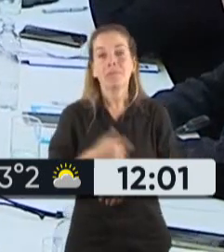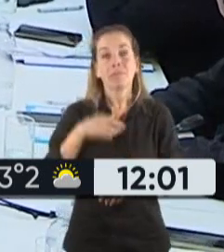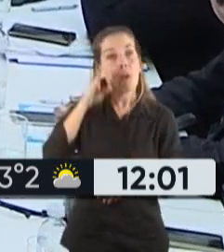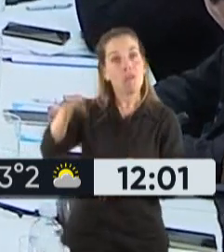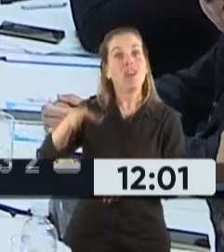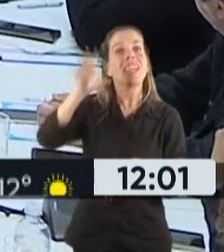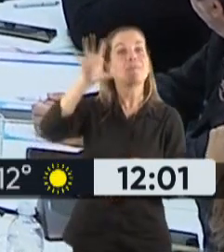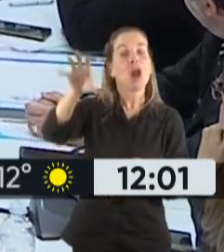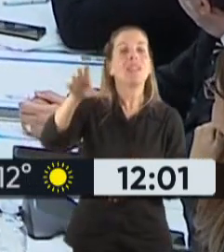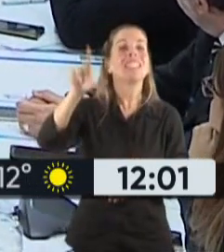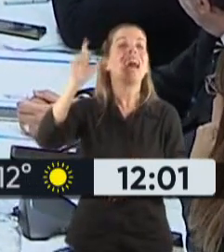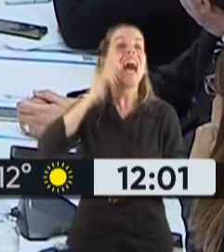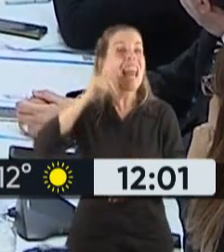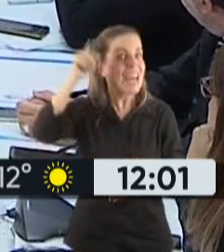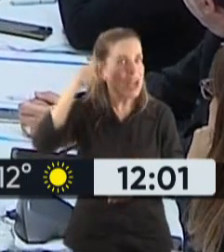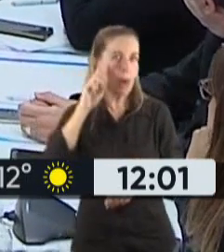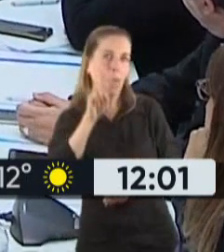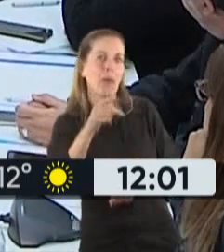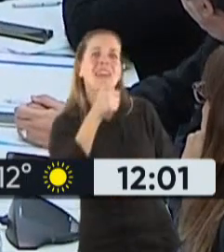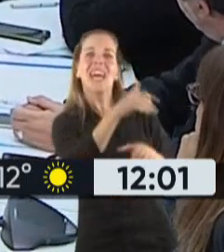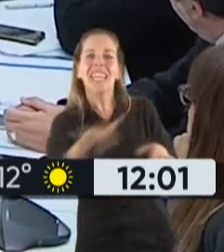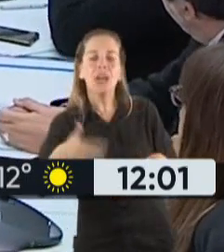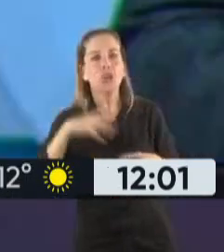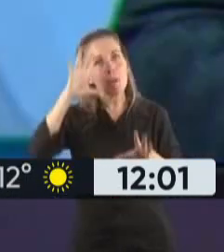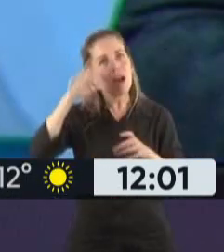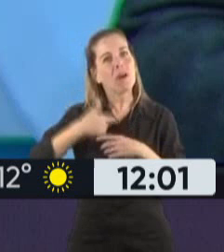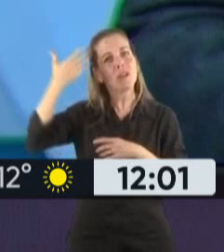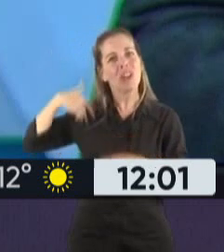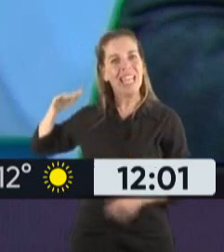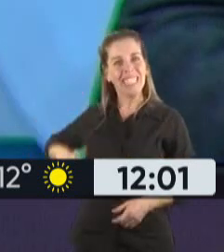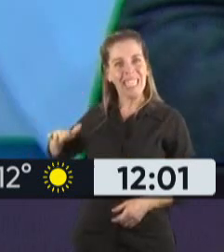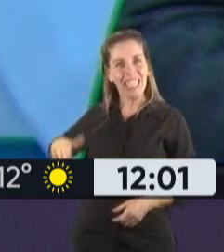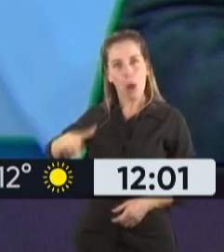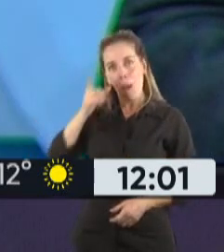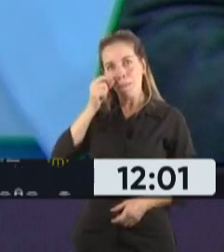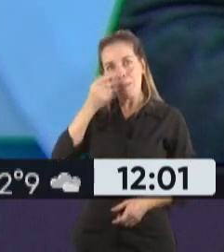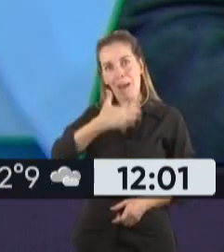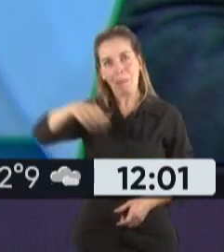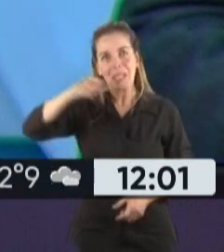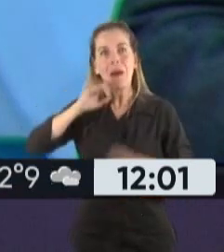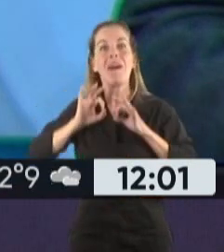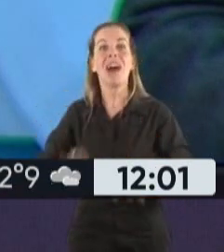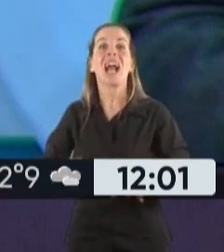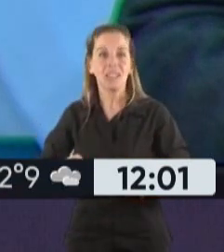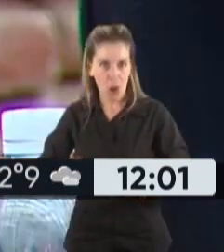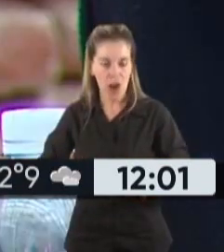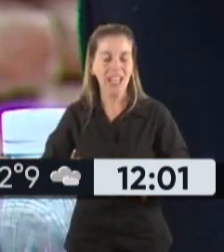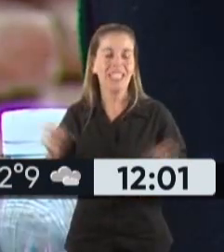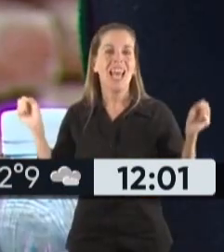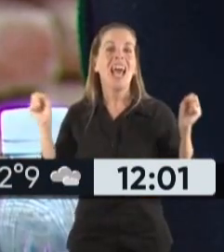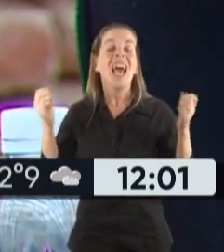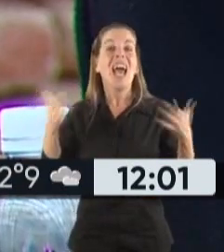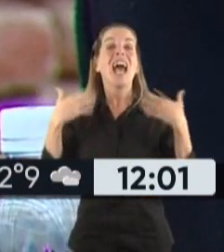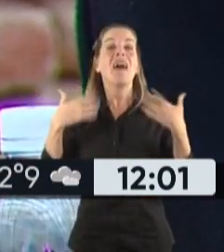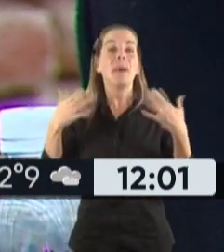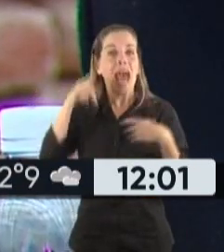Miranda. Que el río Miranda, cuando yo era chico, mi padre me llevaba a veranear a La Rioja. Un poco cruel lo del viejo, pero era riojano y